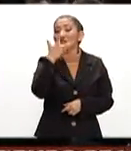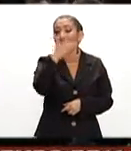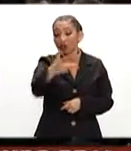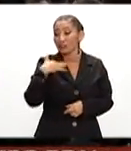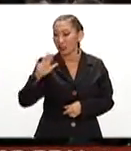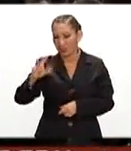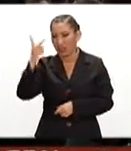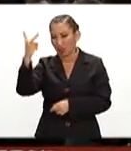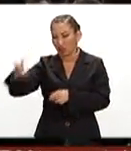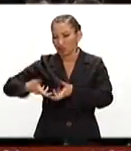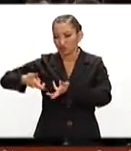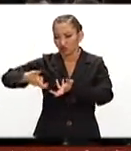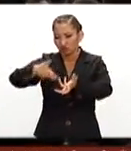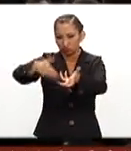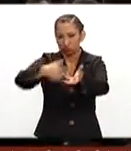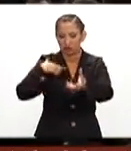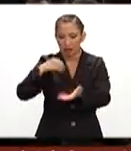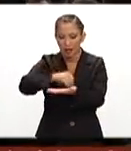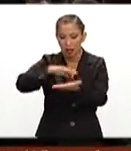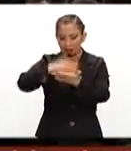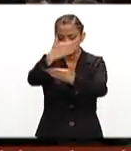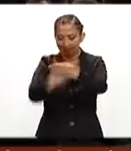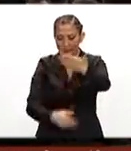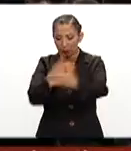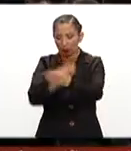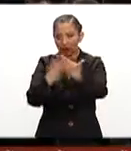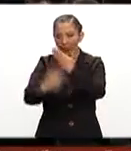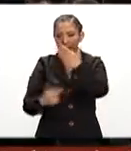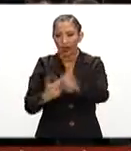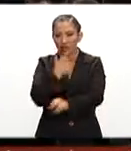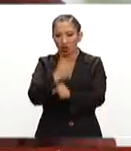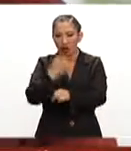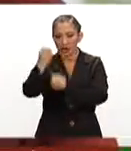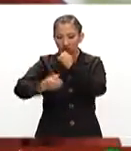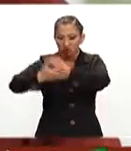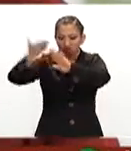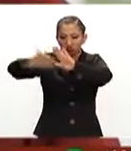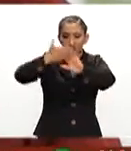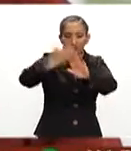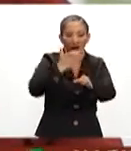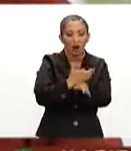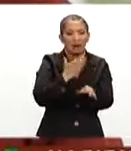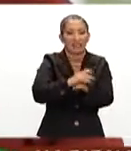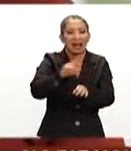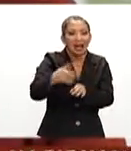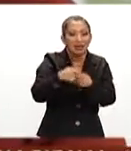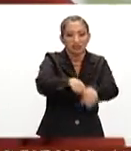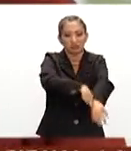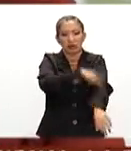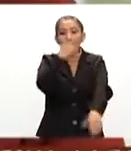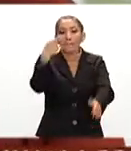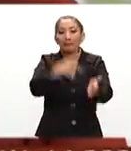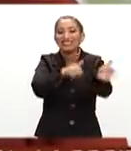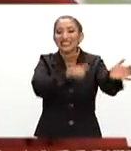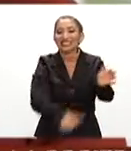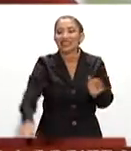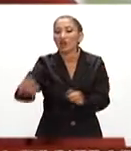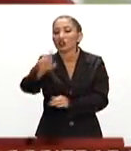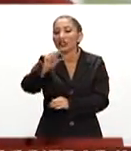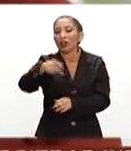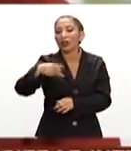de las 52 autopistas programadas en el Programa Nacional de Infraestructura, que a la fecha representan una longitud de